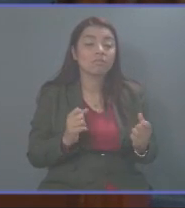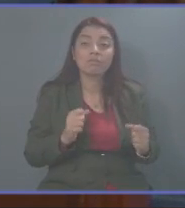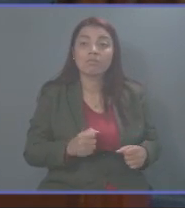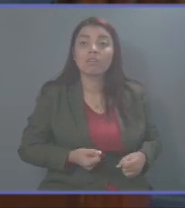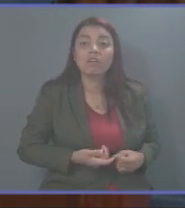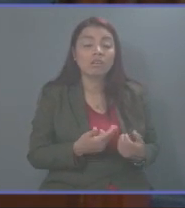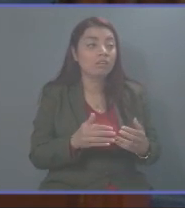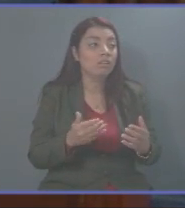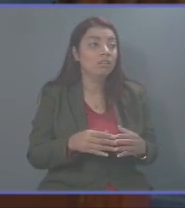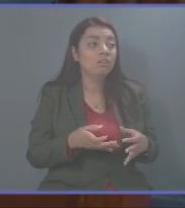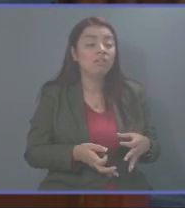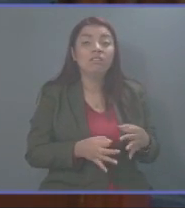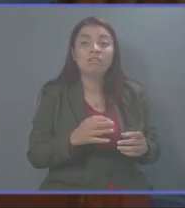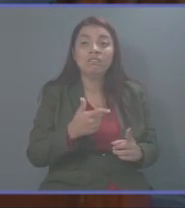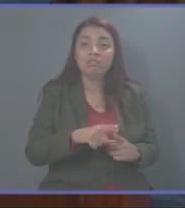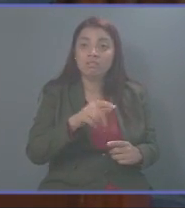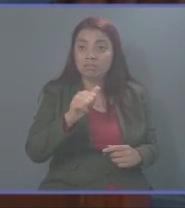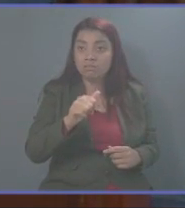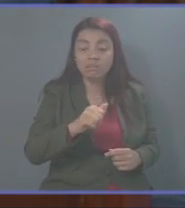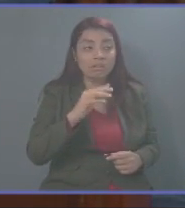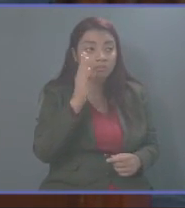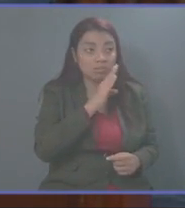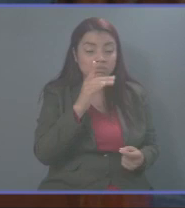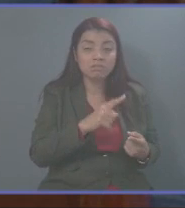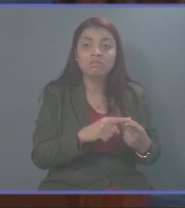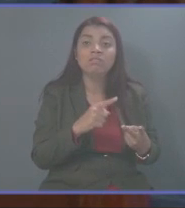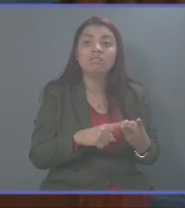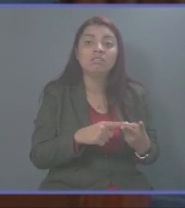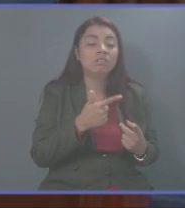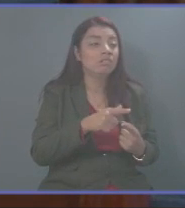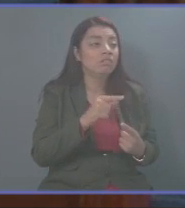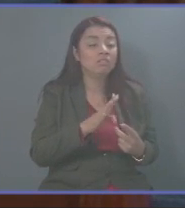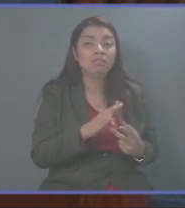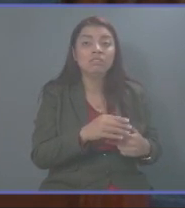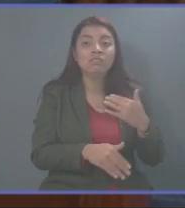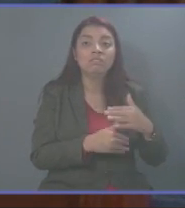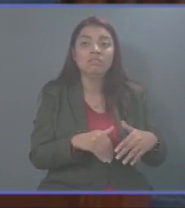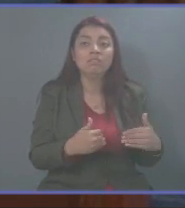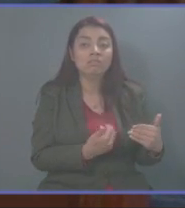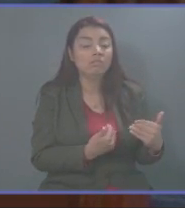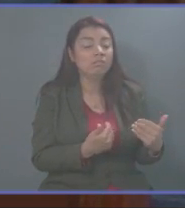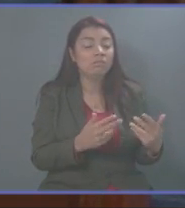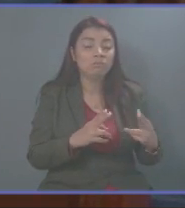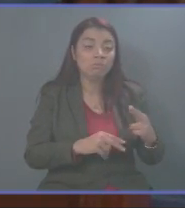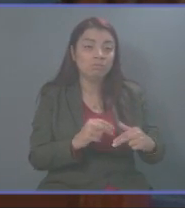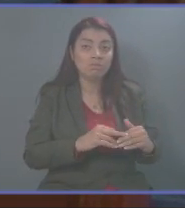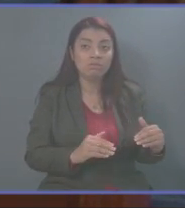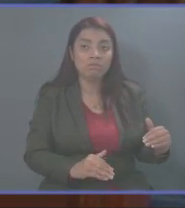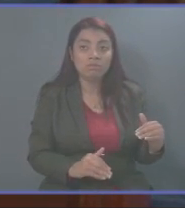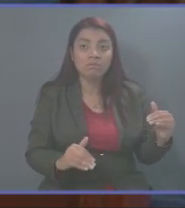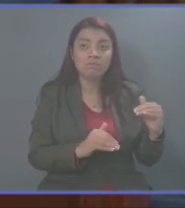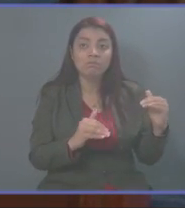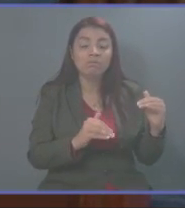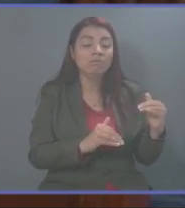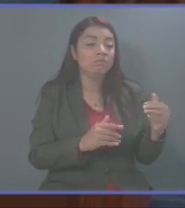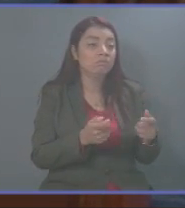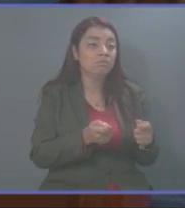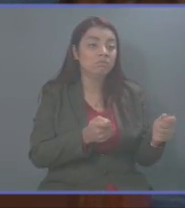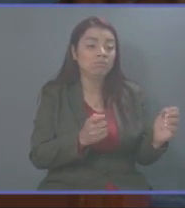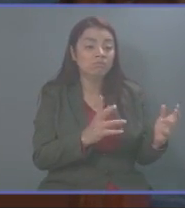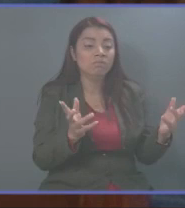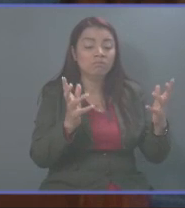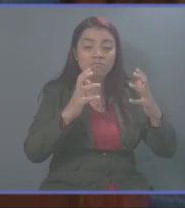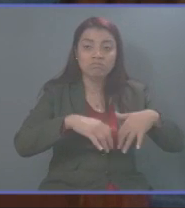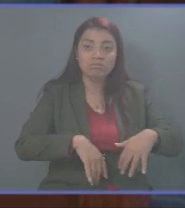clasifican de la siguiente manera: literal A, chatarra; literal B, desperdicios producidos por construcción, remodelación, mantenimiento y demolición